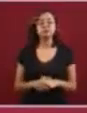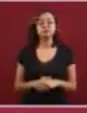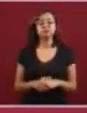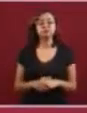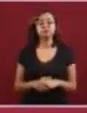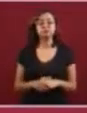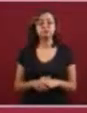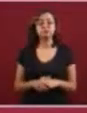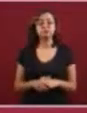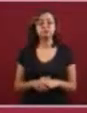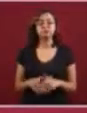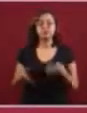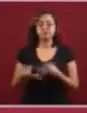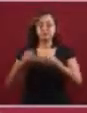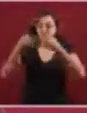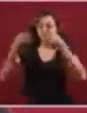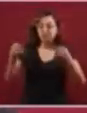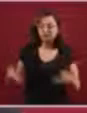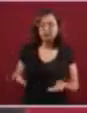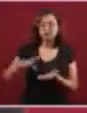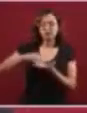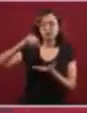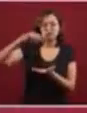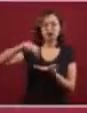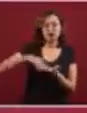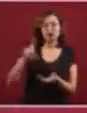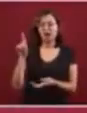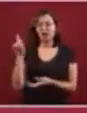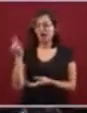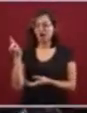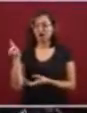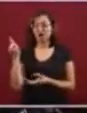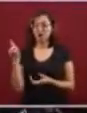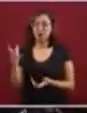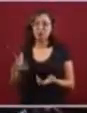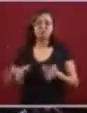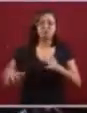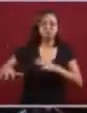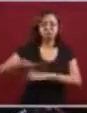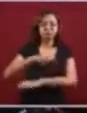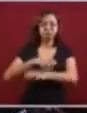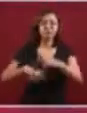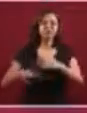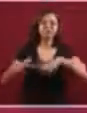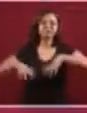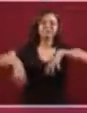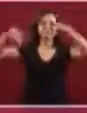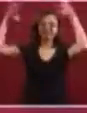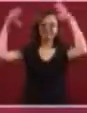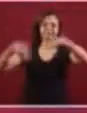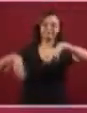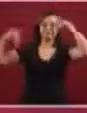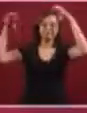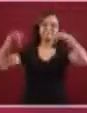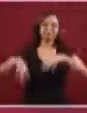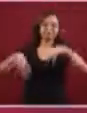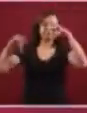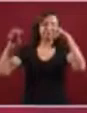es tierra, arena y agua, y si llueve pues